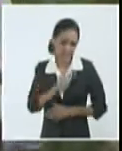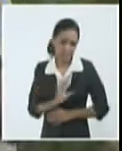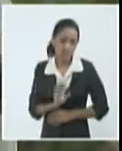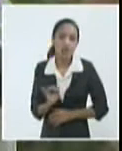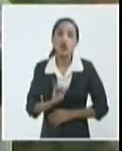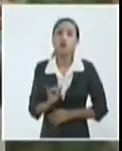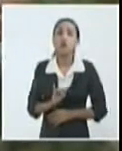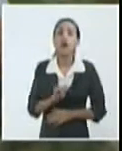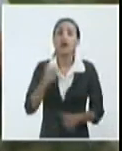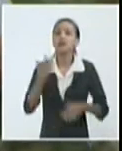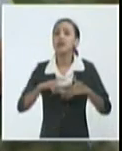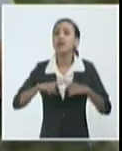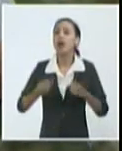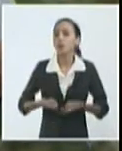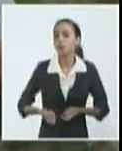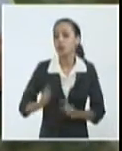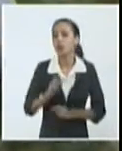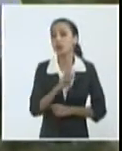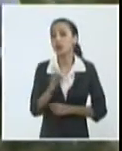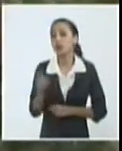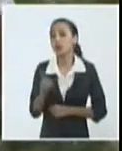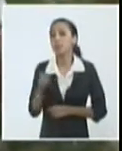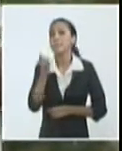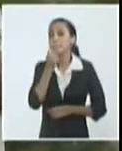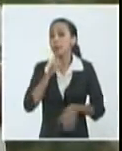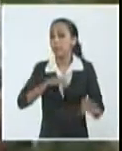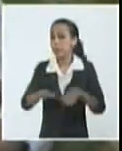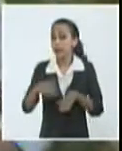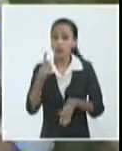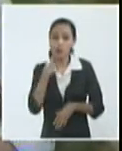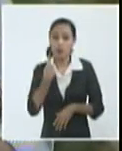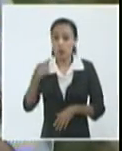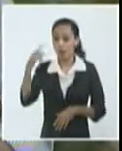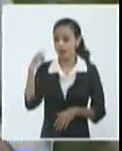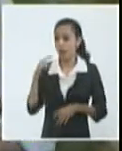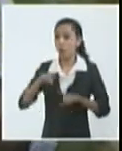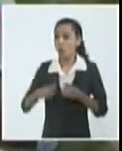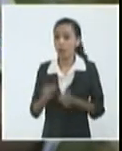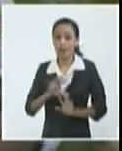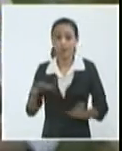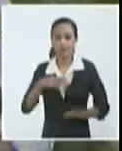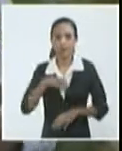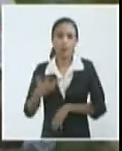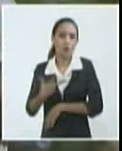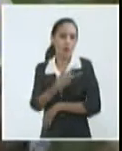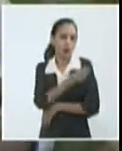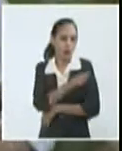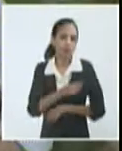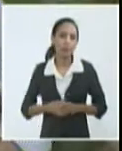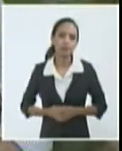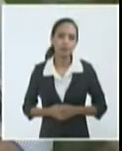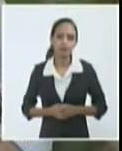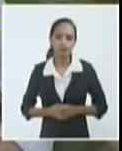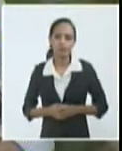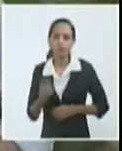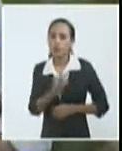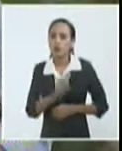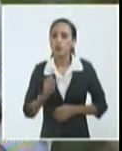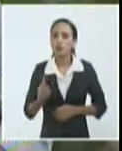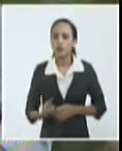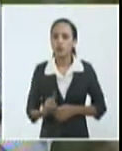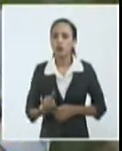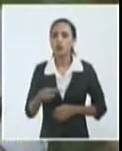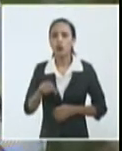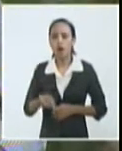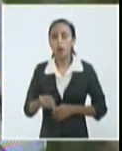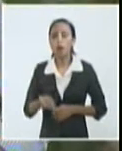Más preparados que lo que pasó el fin de año pasado porque tenemos la inmunización, tenemos las vacunas y vamos a refuerzo, pero hay que